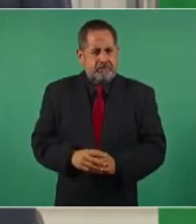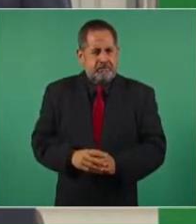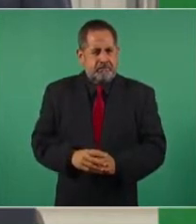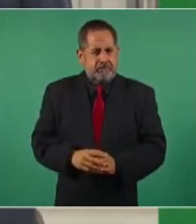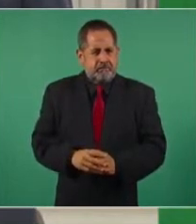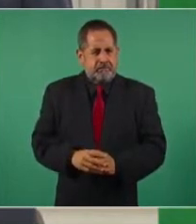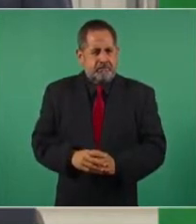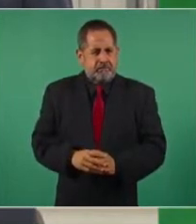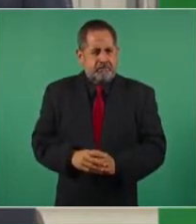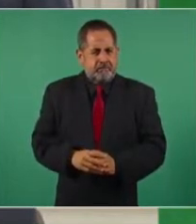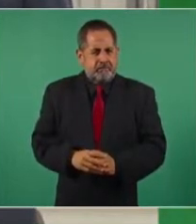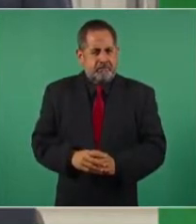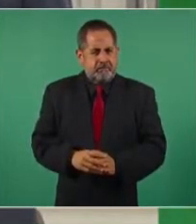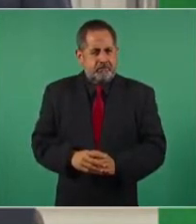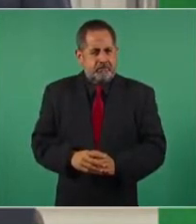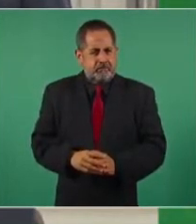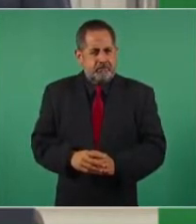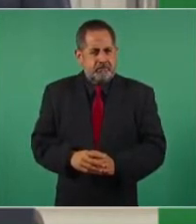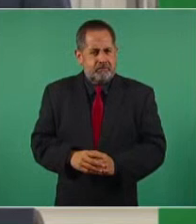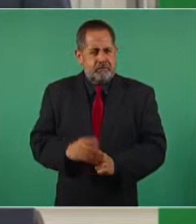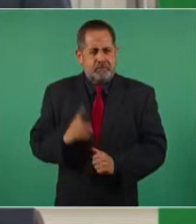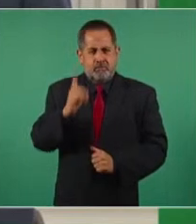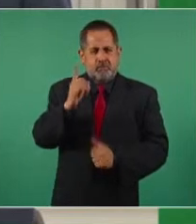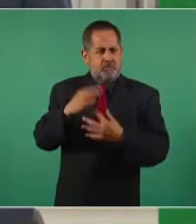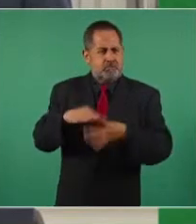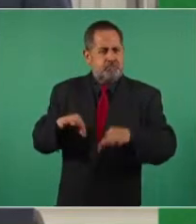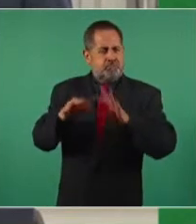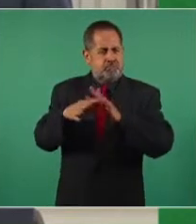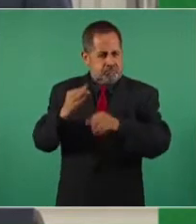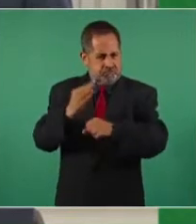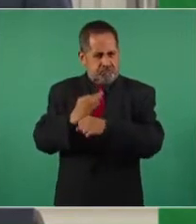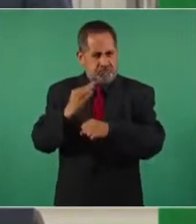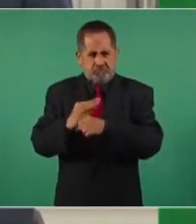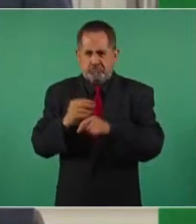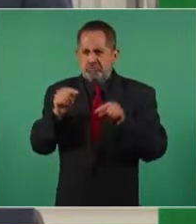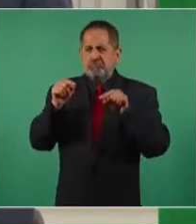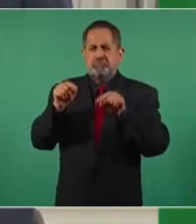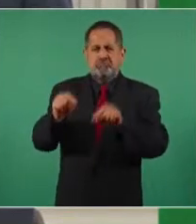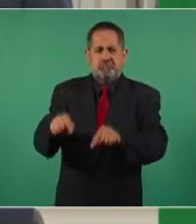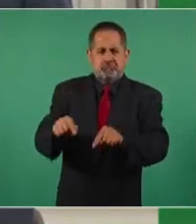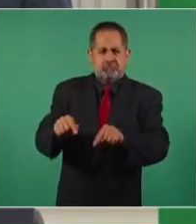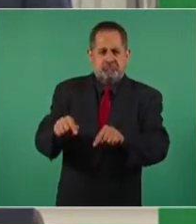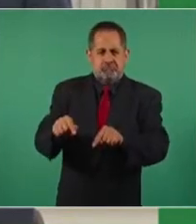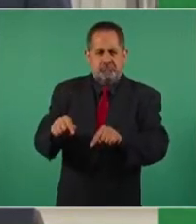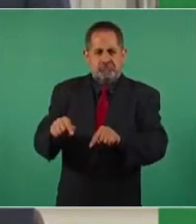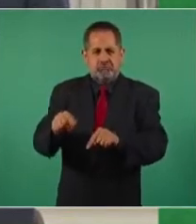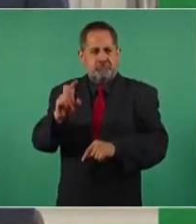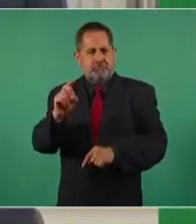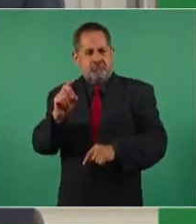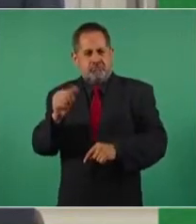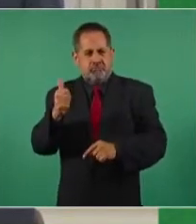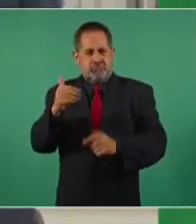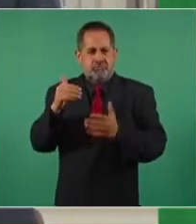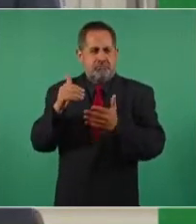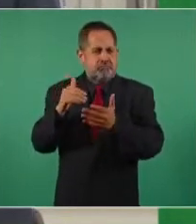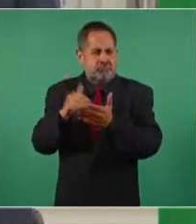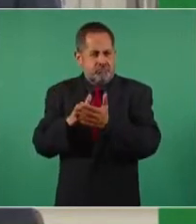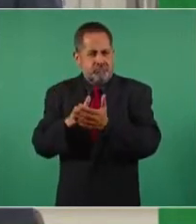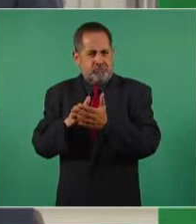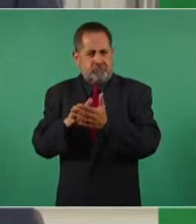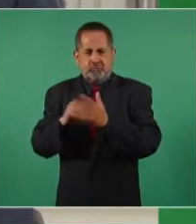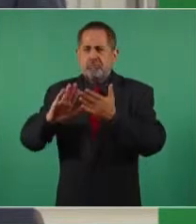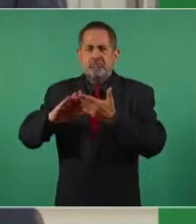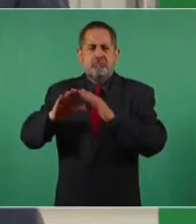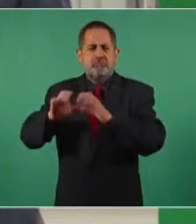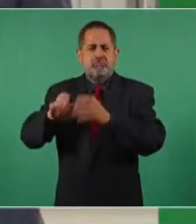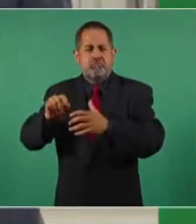lo importante es que seis comunidades